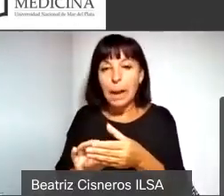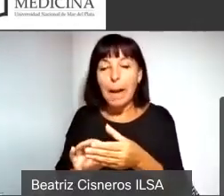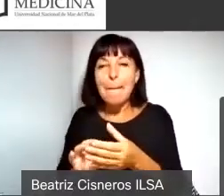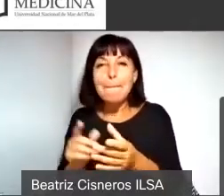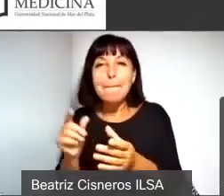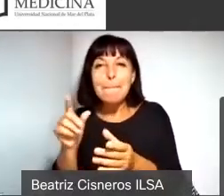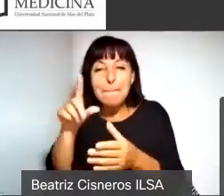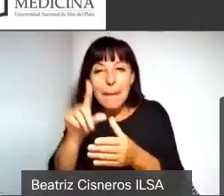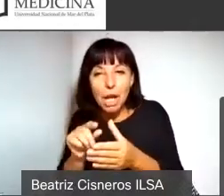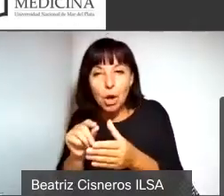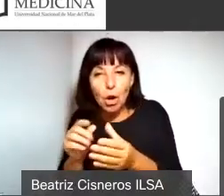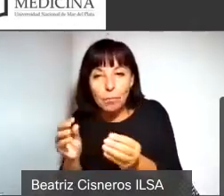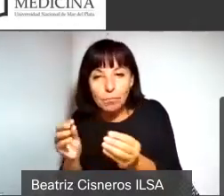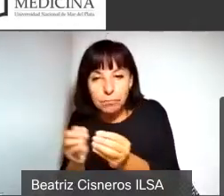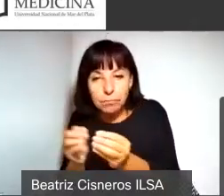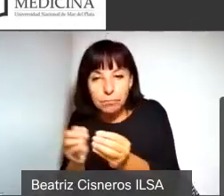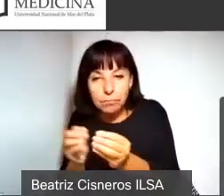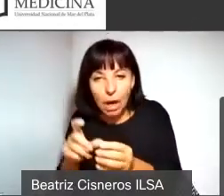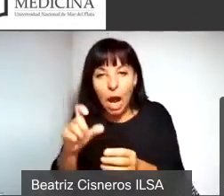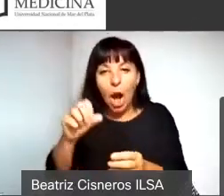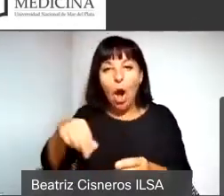menor concentración, ¿sí?